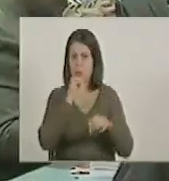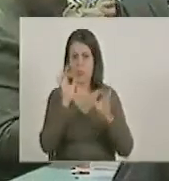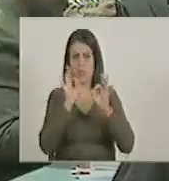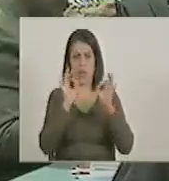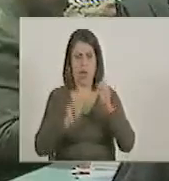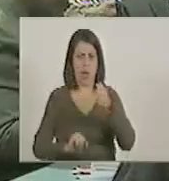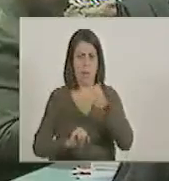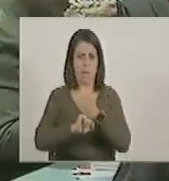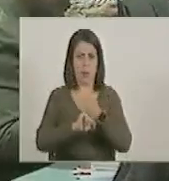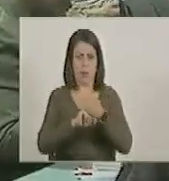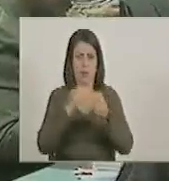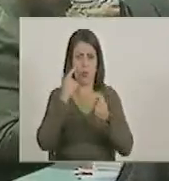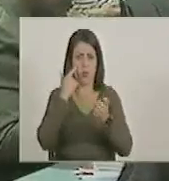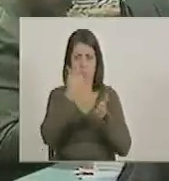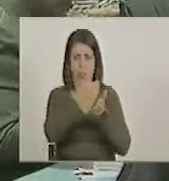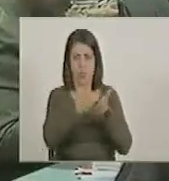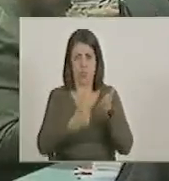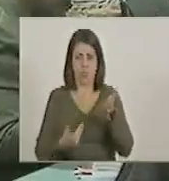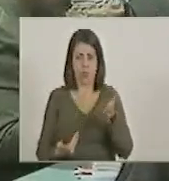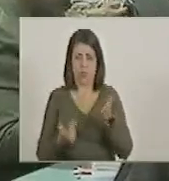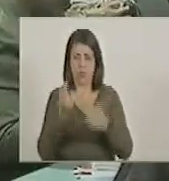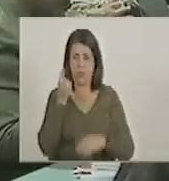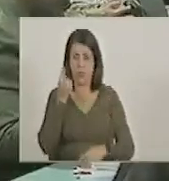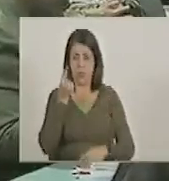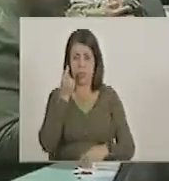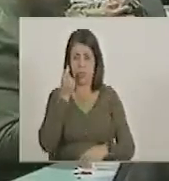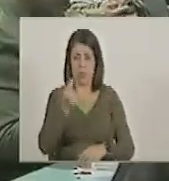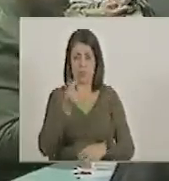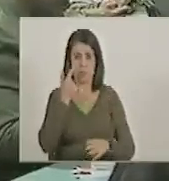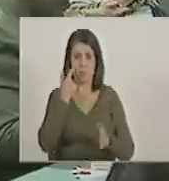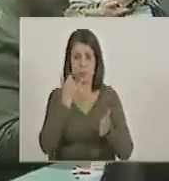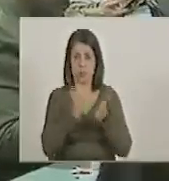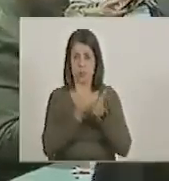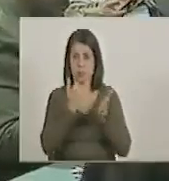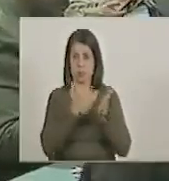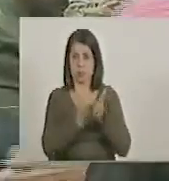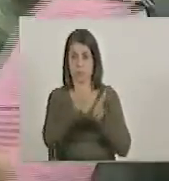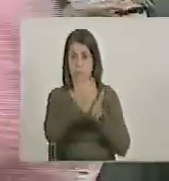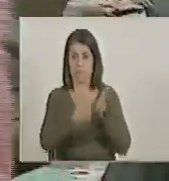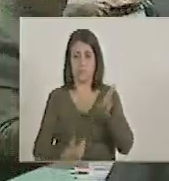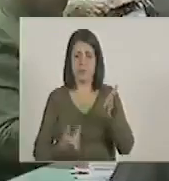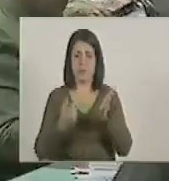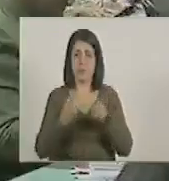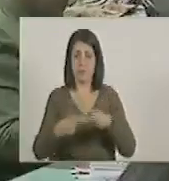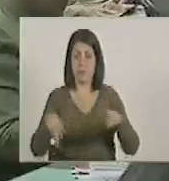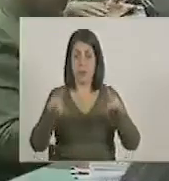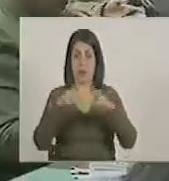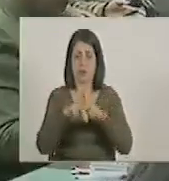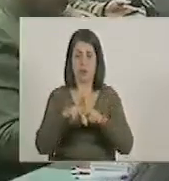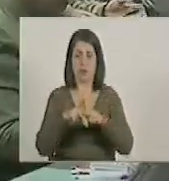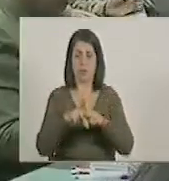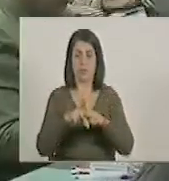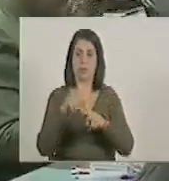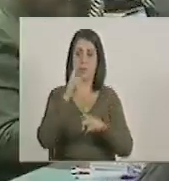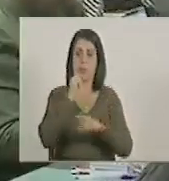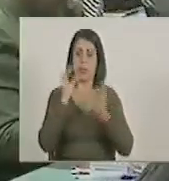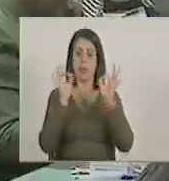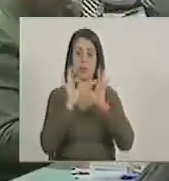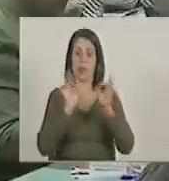ninguna base argumental, no hay un solo argumento que pueda tener validez, y mucho menos